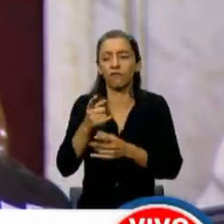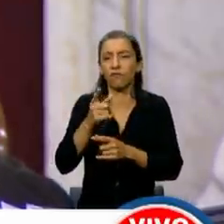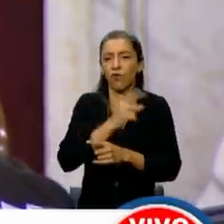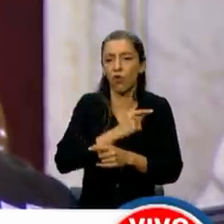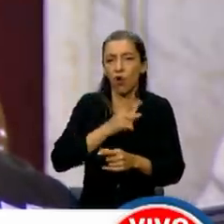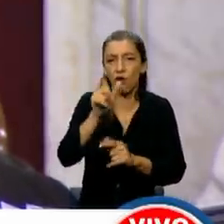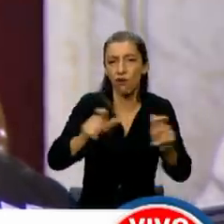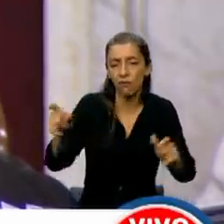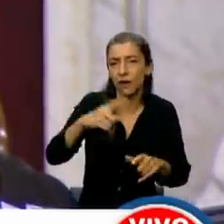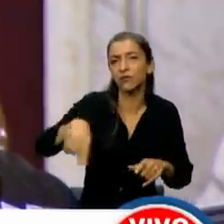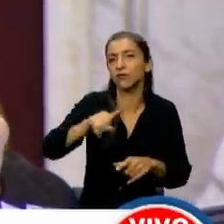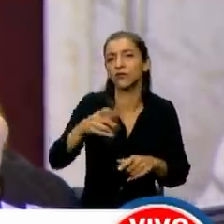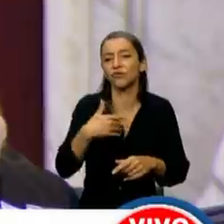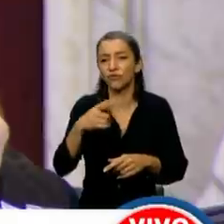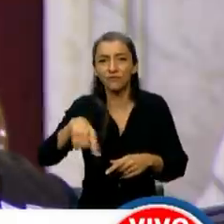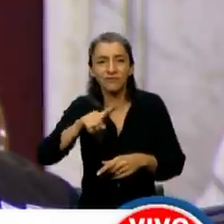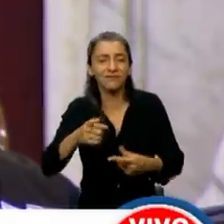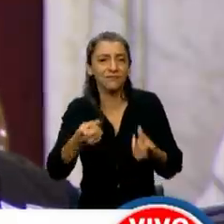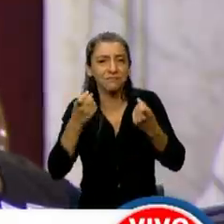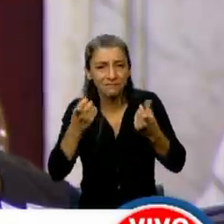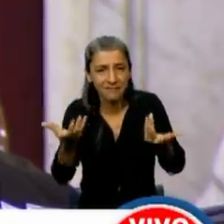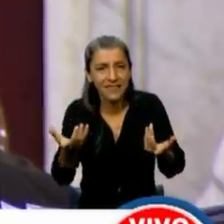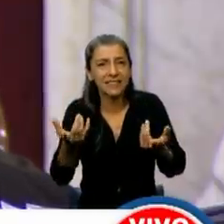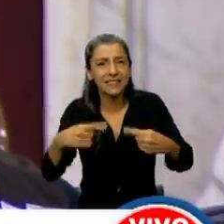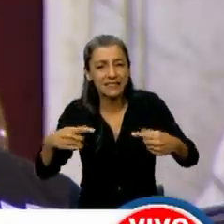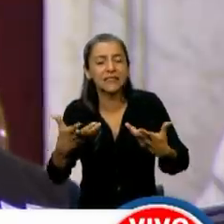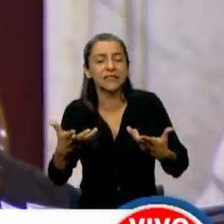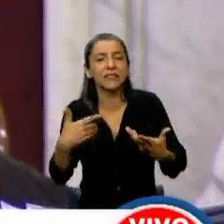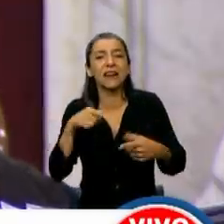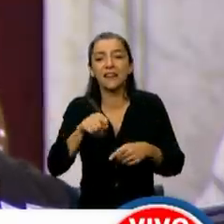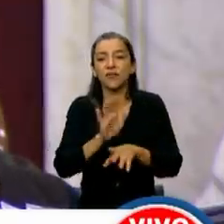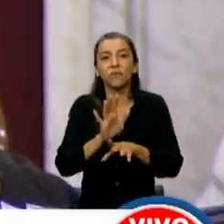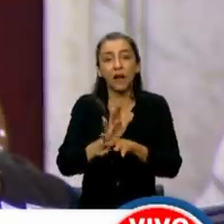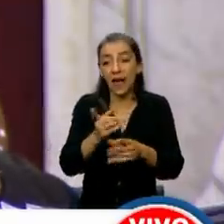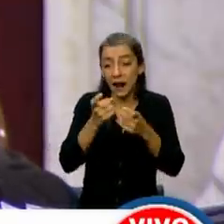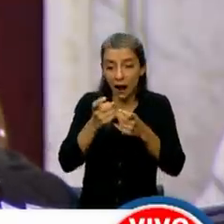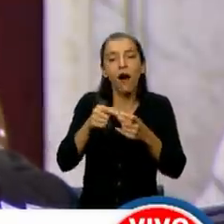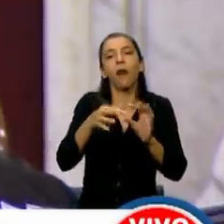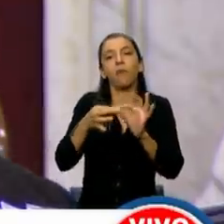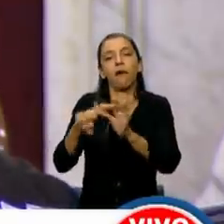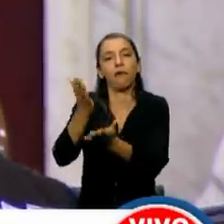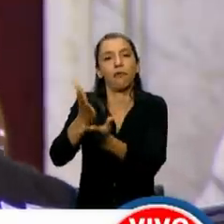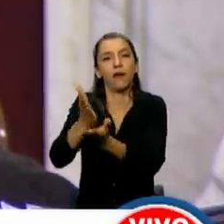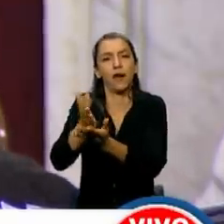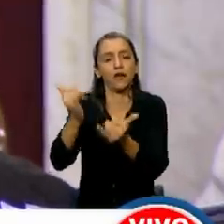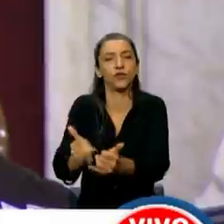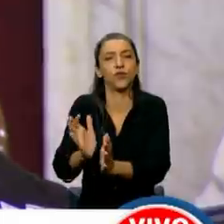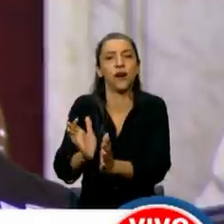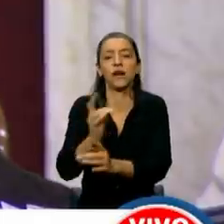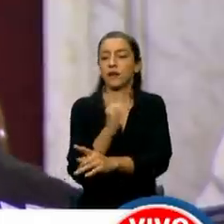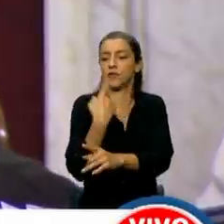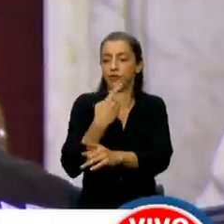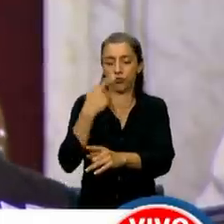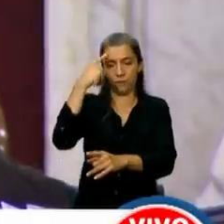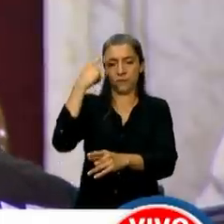hay una necesidad nace un derecho y ahí aparece el presupuesto otra vez estimaciones números pero esos números